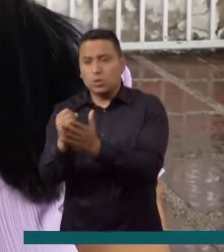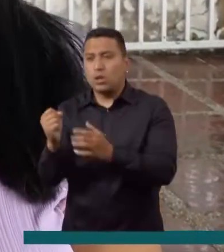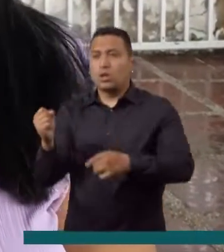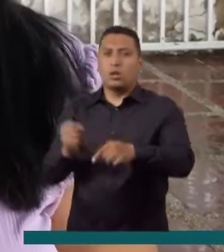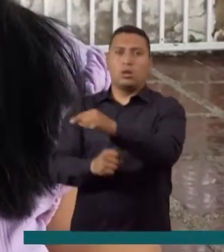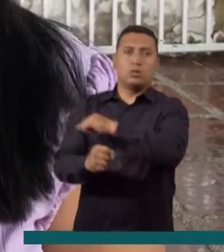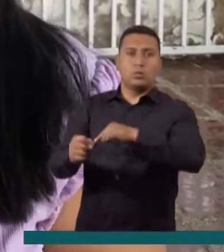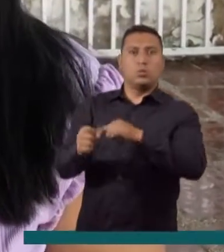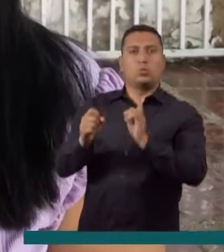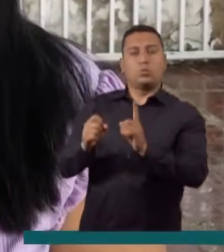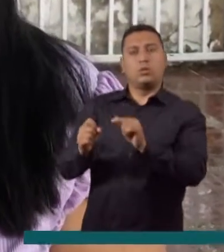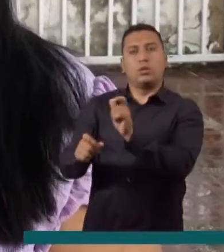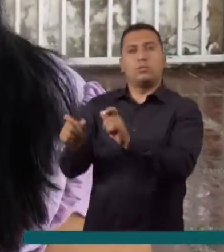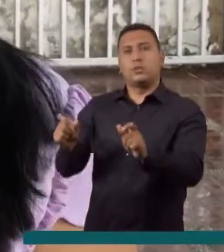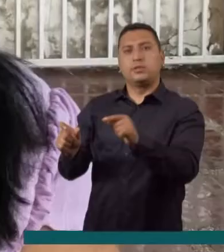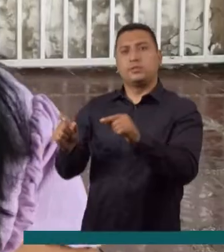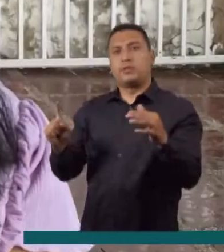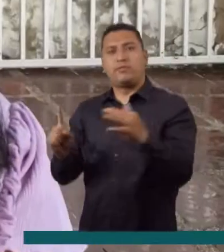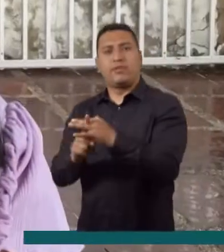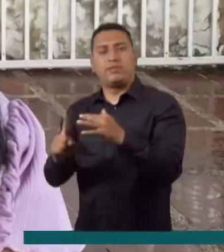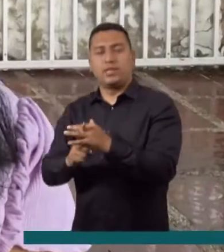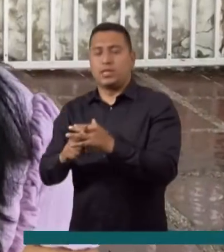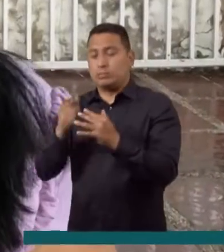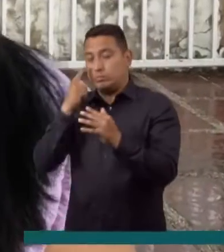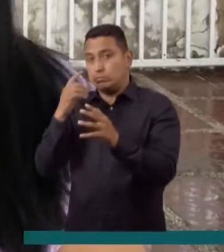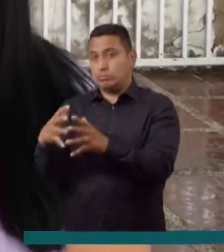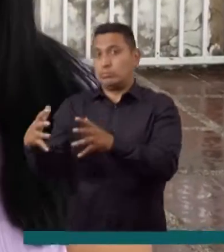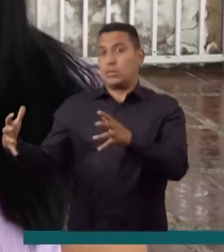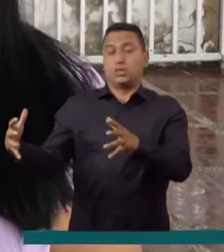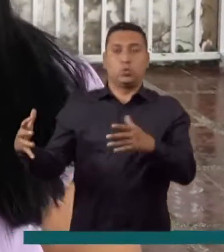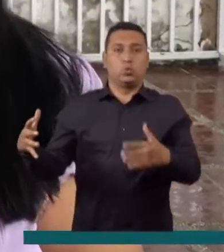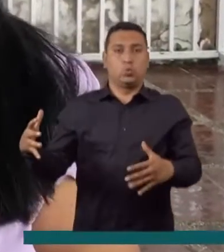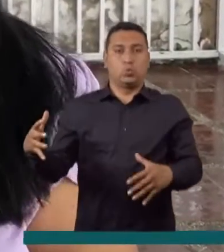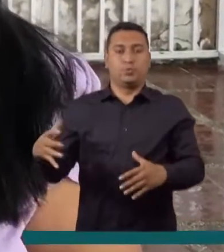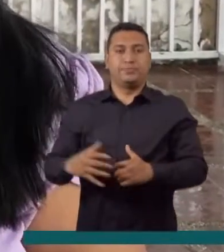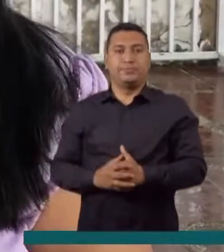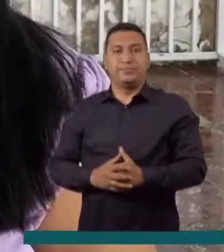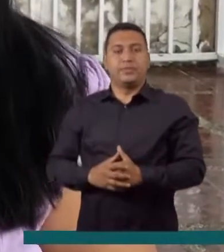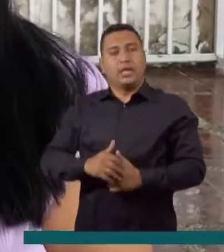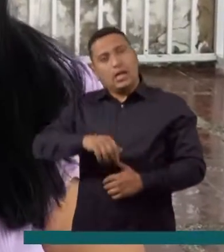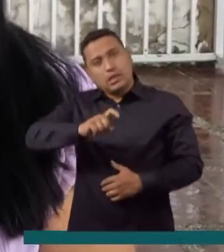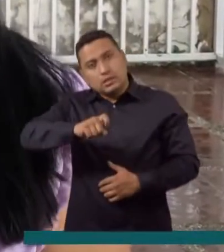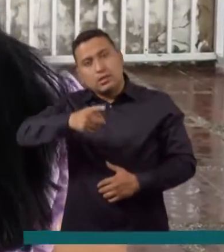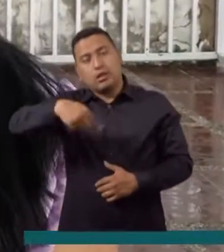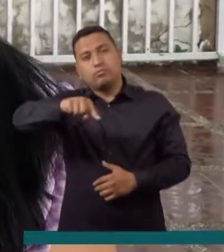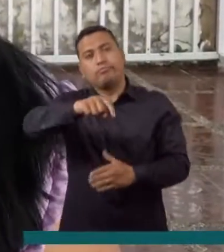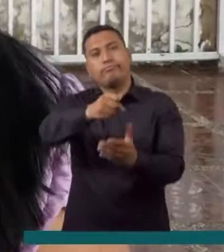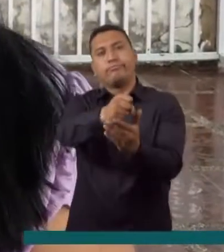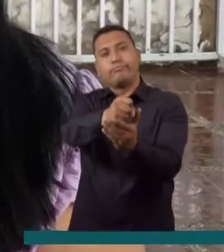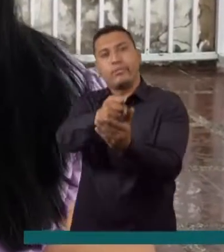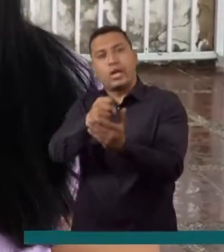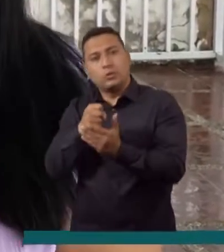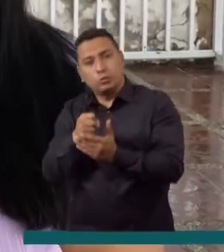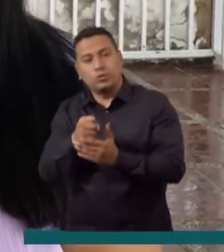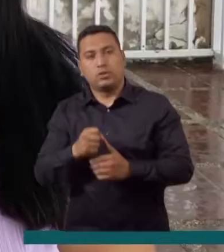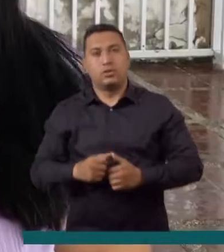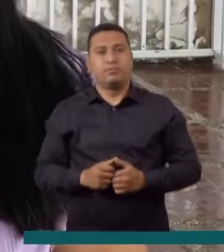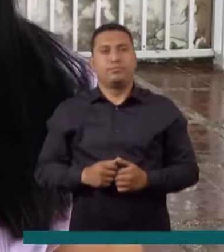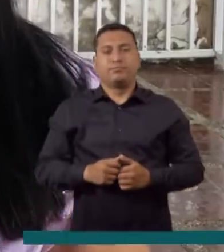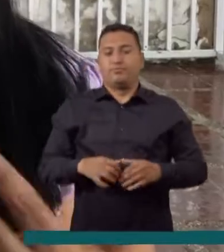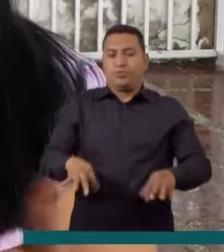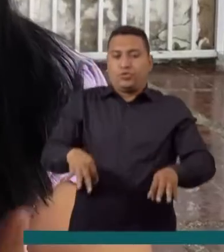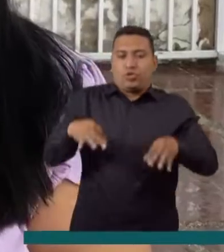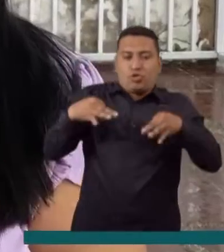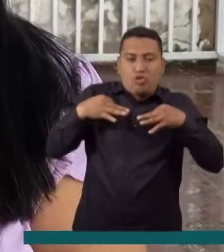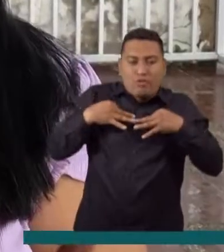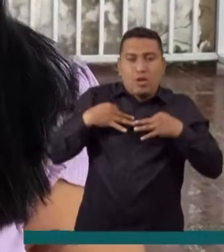que las lluvias nos han afectado mucho y hay muchos damnificados. Necesitamos su colaboración